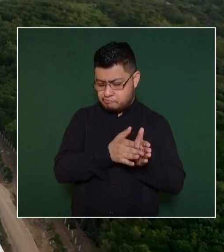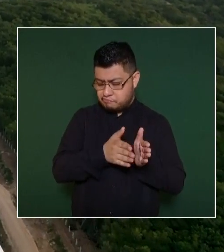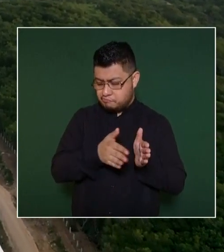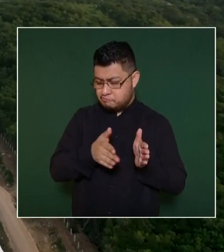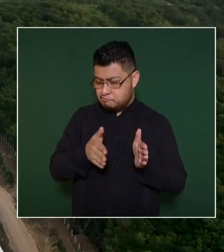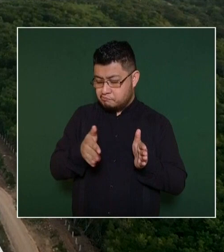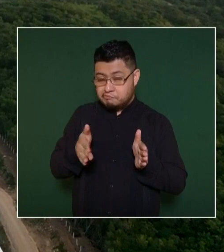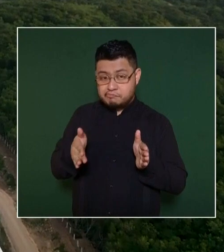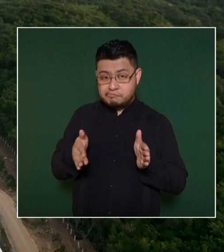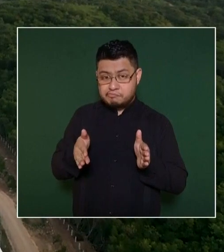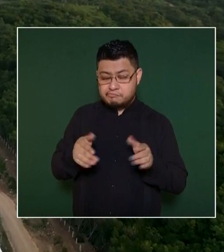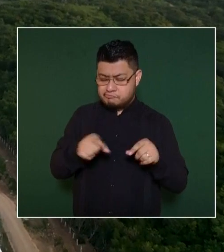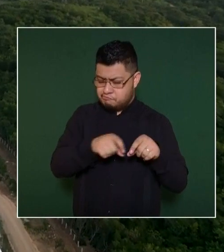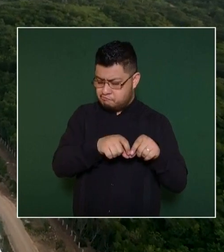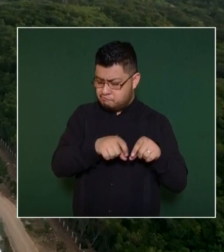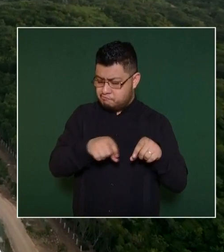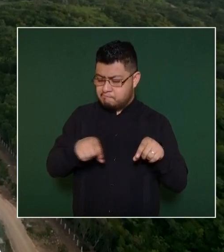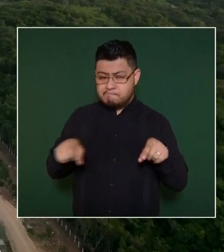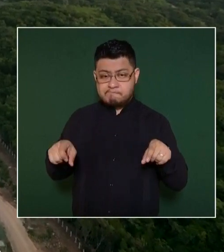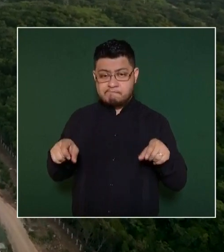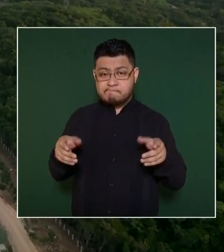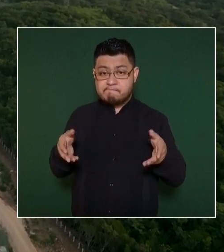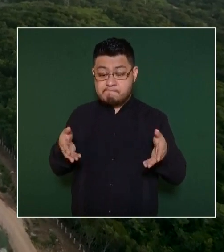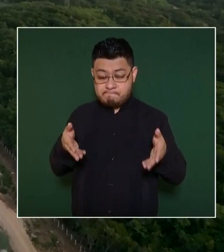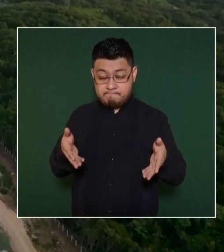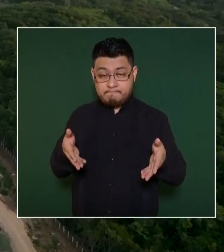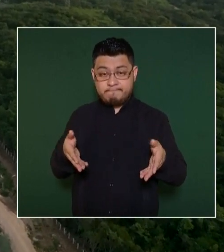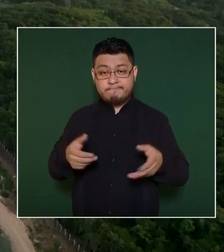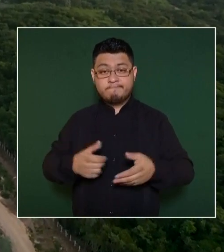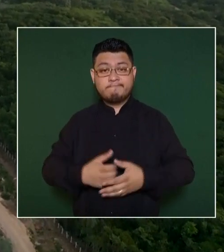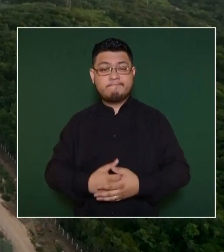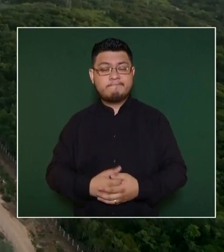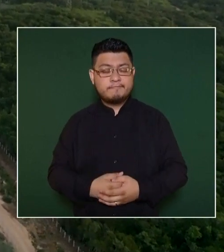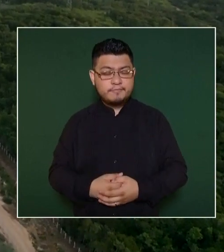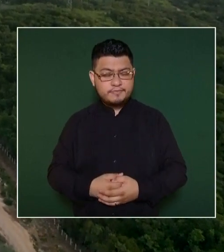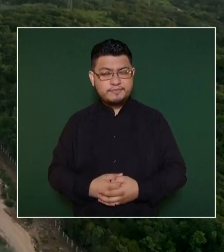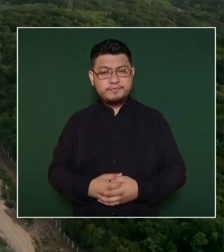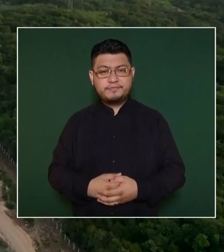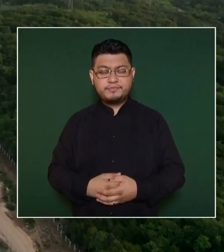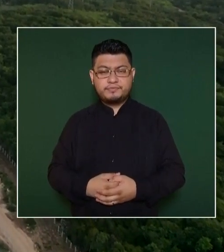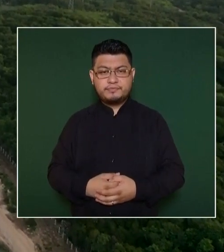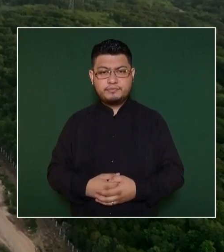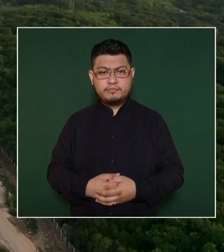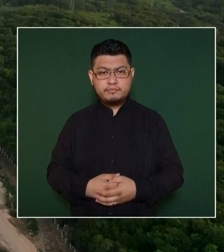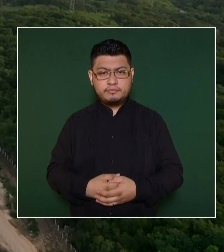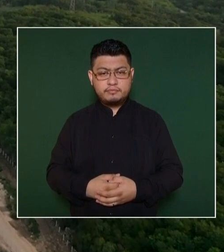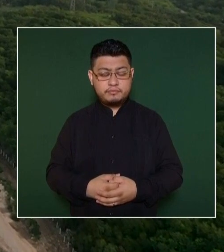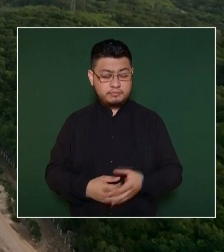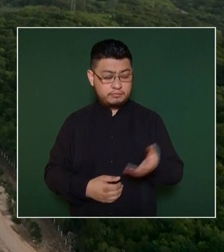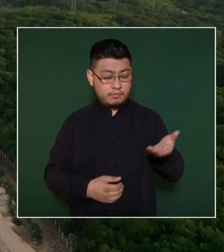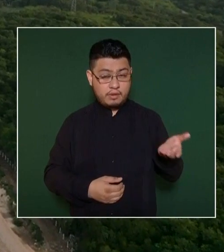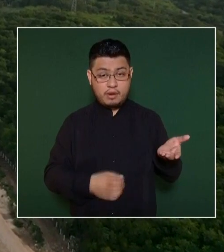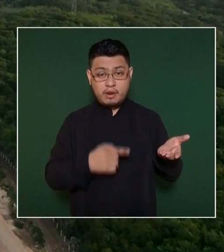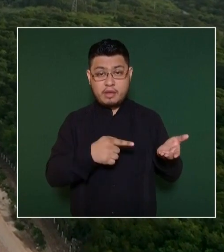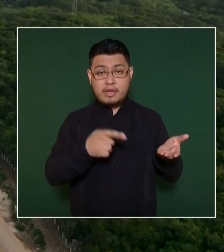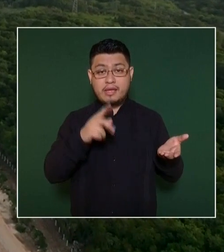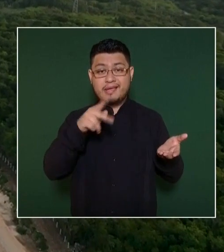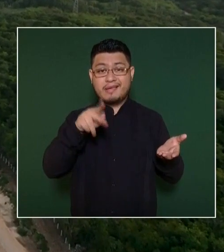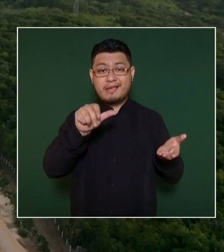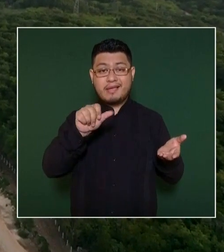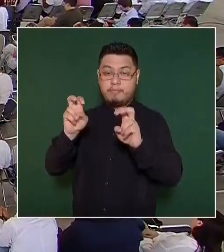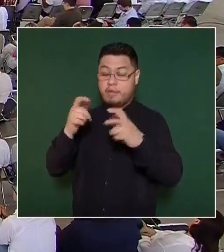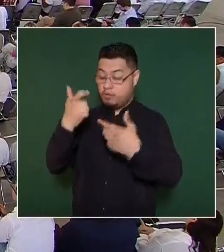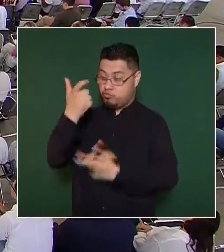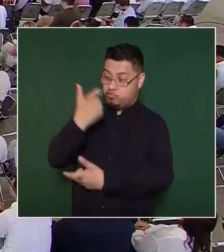un patio de intercambio de transferencia en Palenque que permitirá tener una conexión con el ferrocarril del Istmo de Tehuantepec para el transporte de carga.